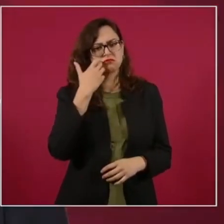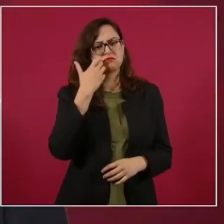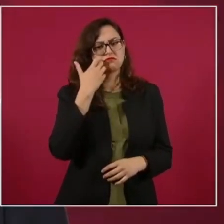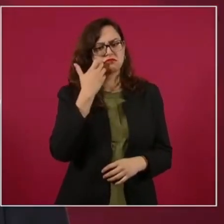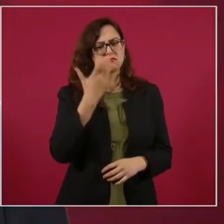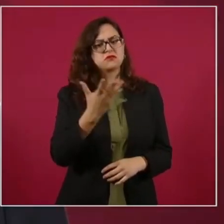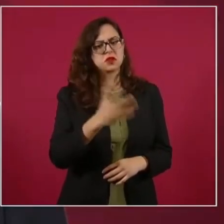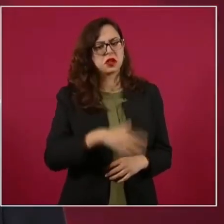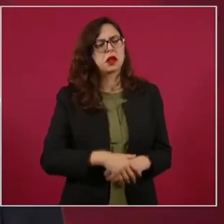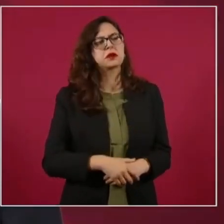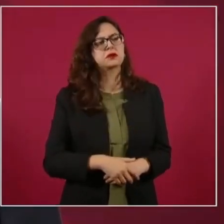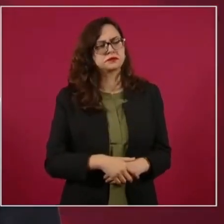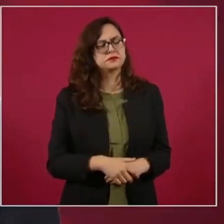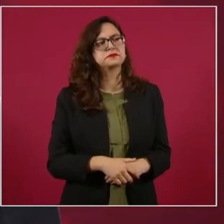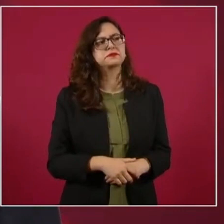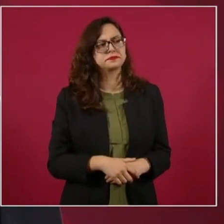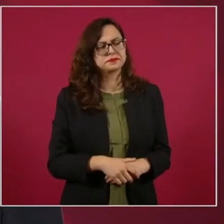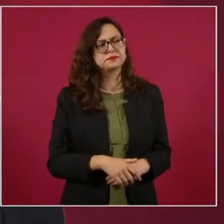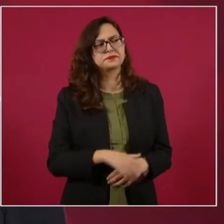las llamas